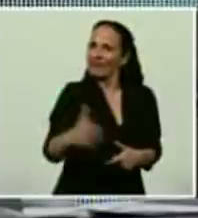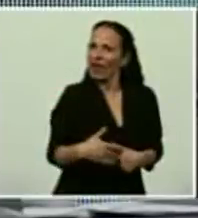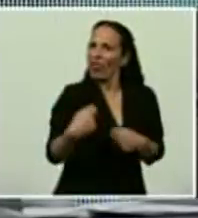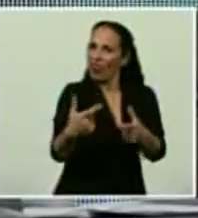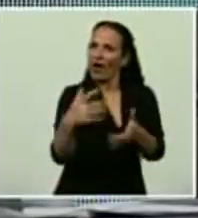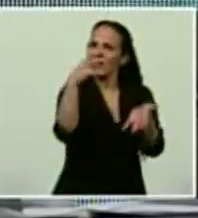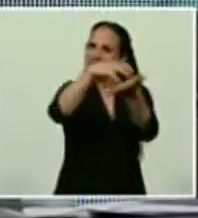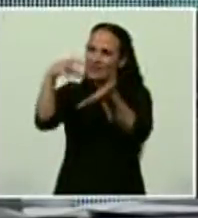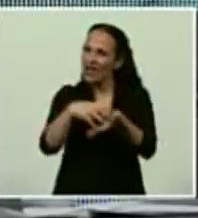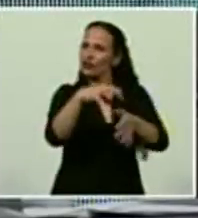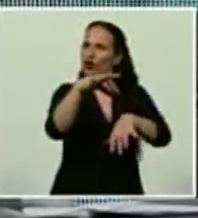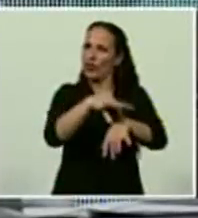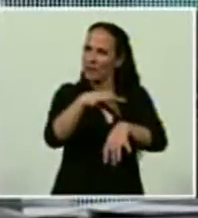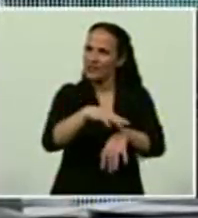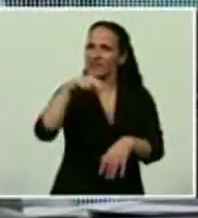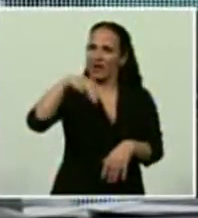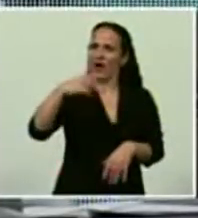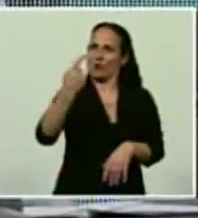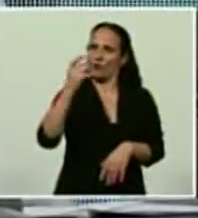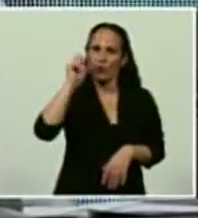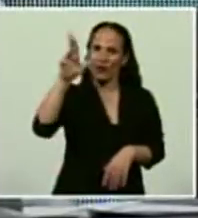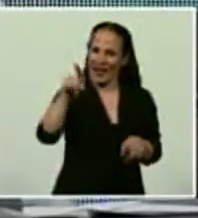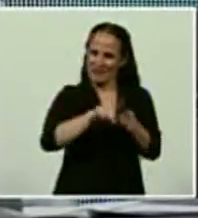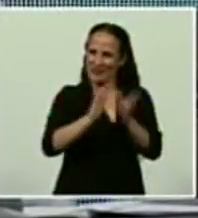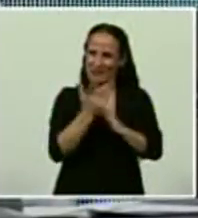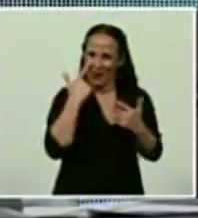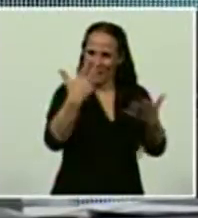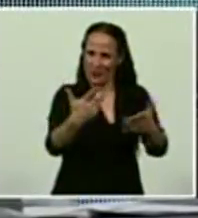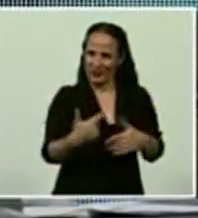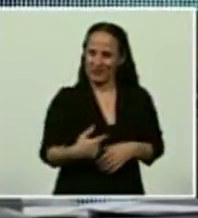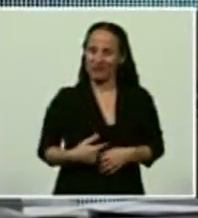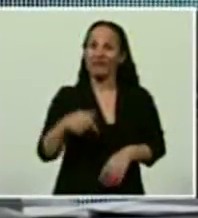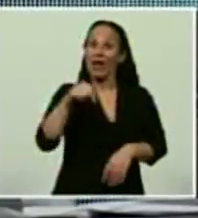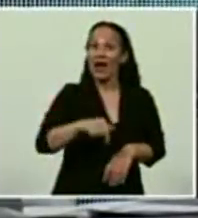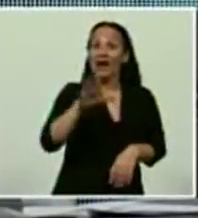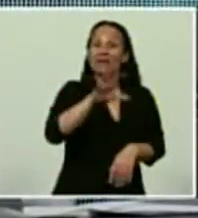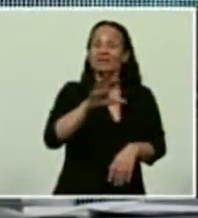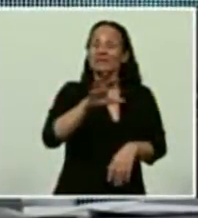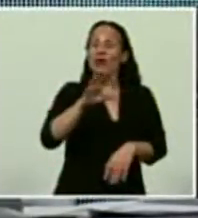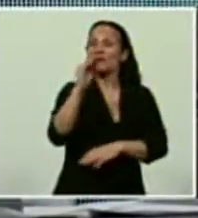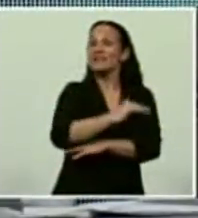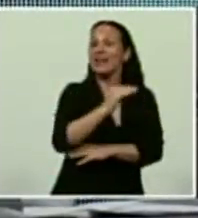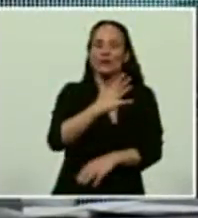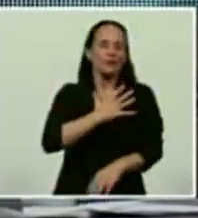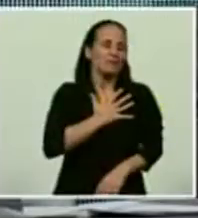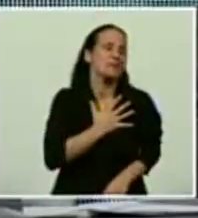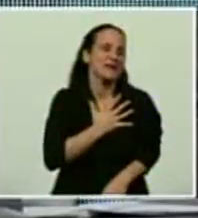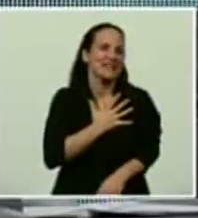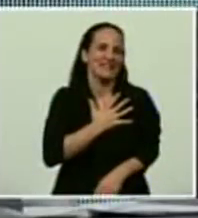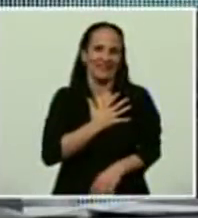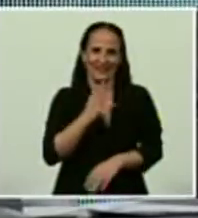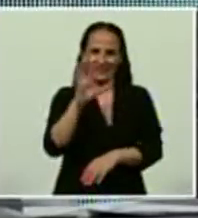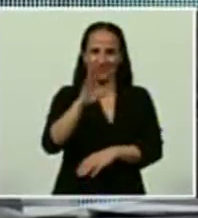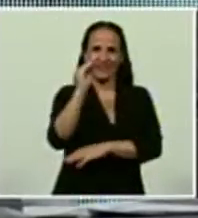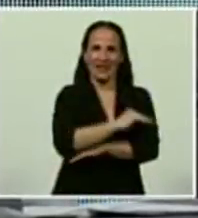de medicina nuclear como este, y en particular también aquí en Santa Cruz, en mi Santa Cruz, porque como Julio, yo soy